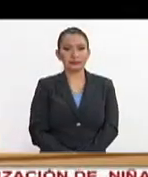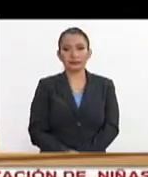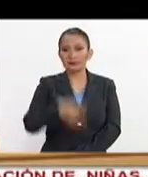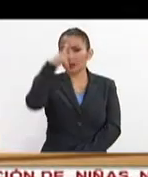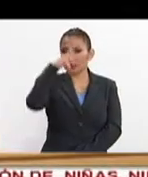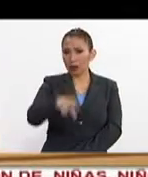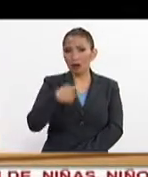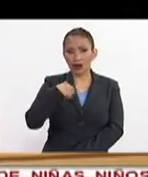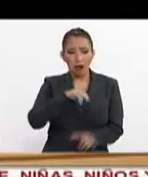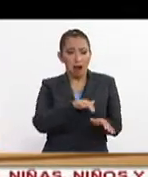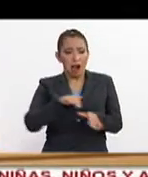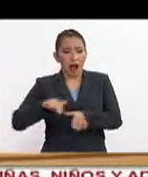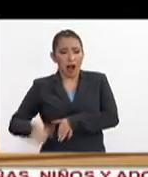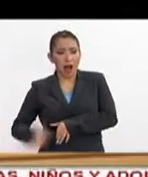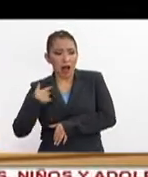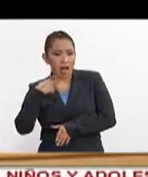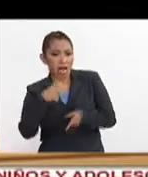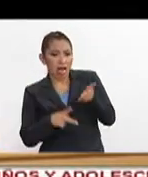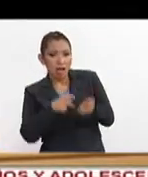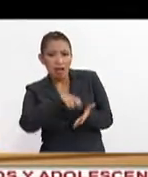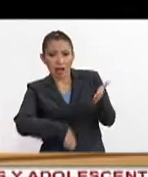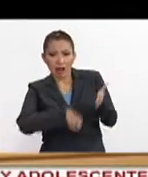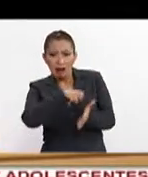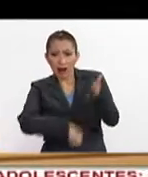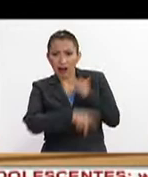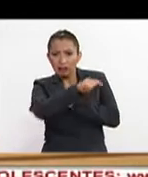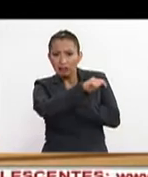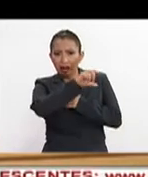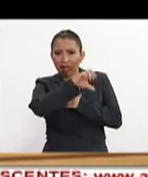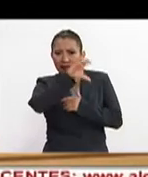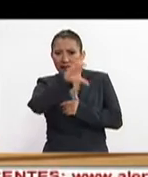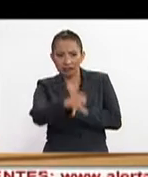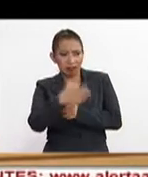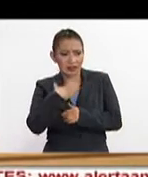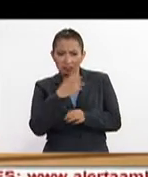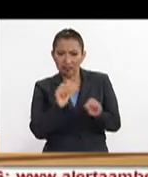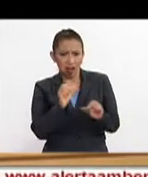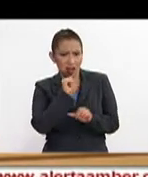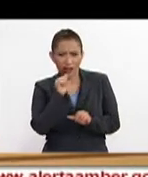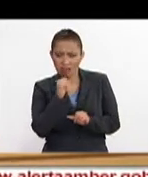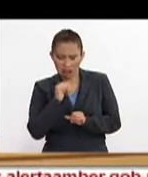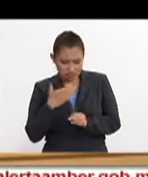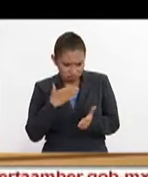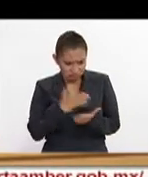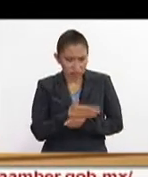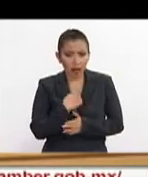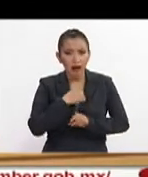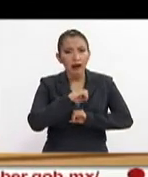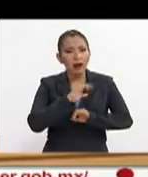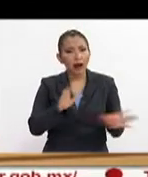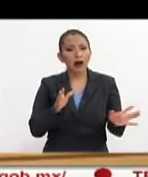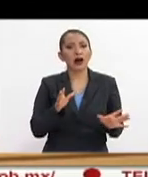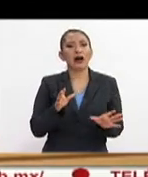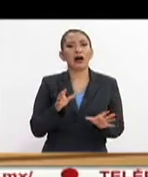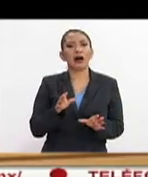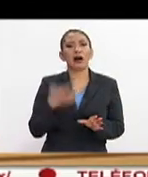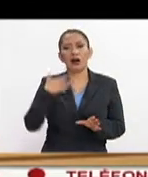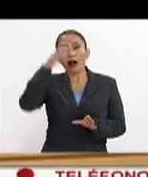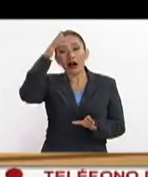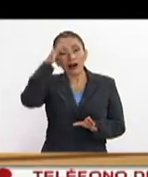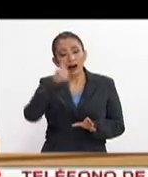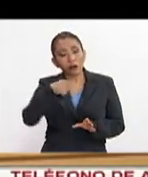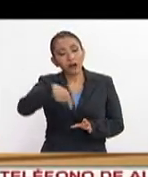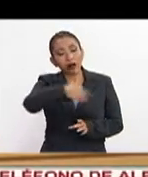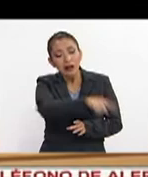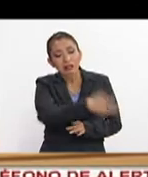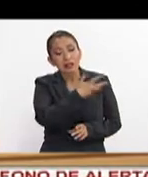México no rehuye el proceso de renegociación o de modernización del Acuerdo de Libre Comercio. Por supuesto que un acuerdo